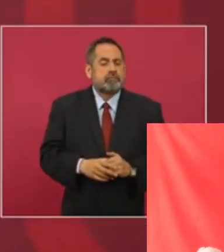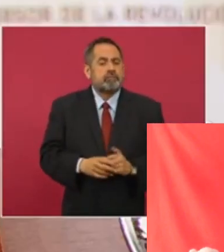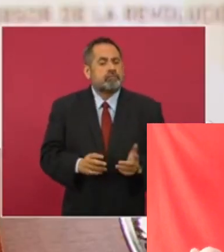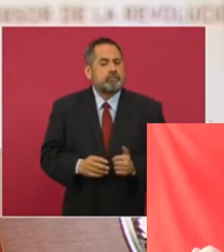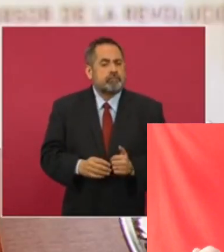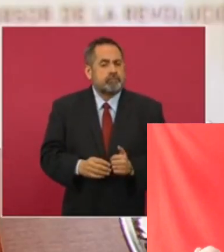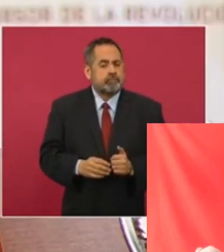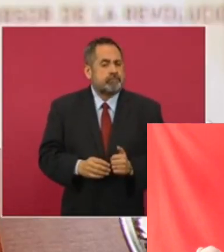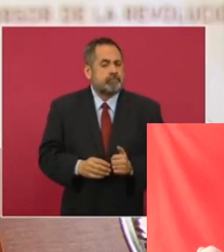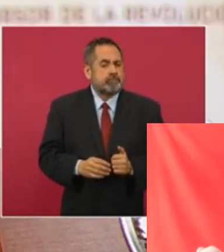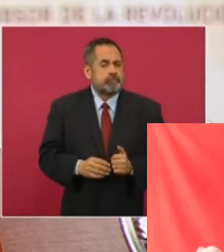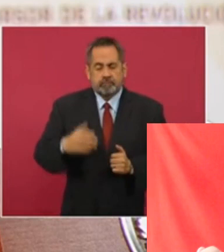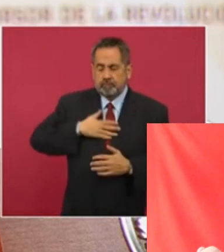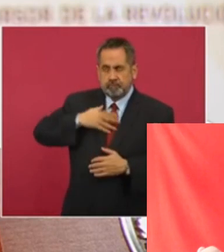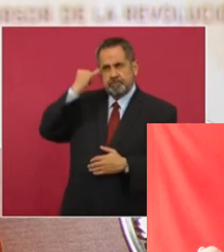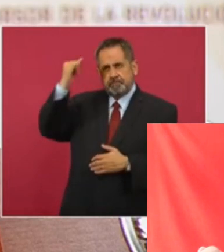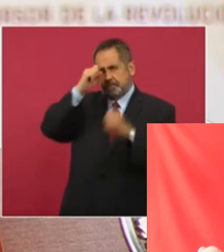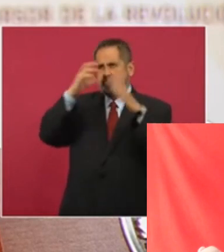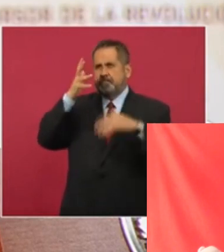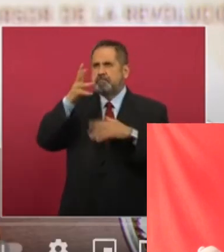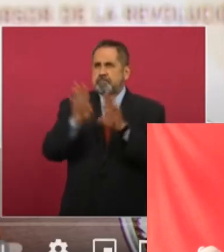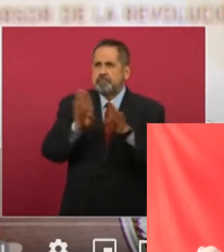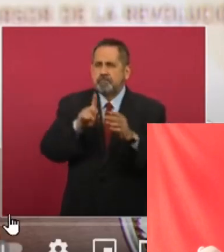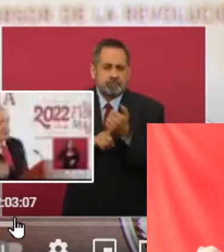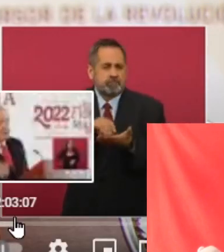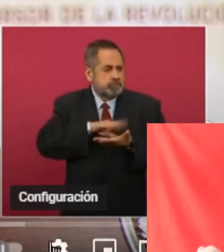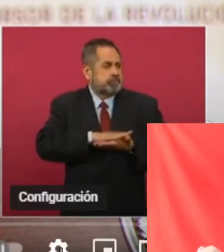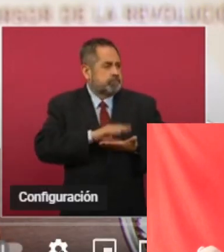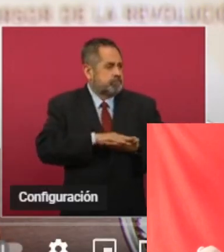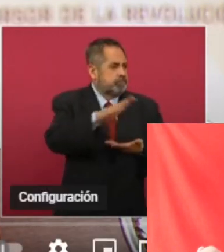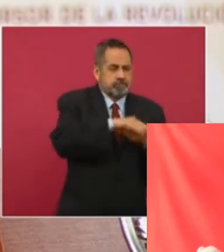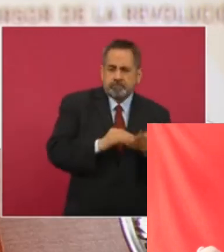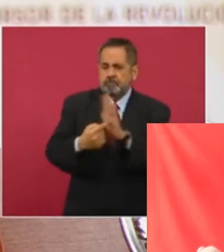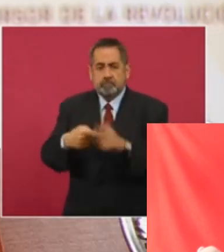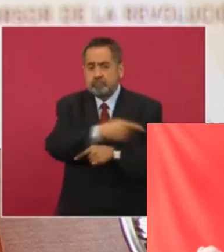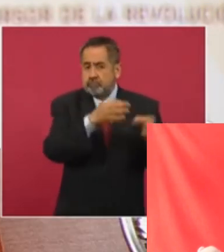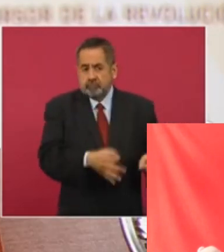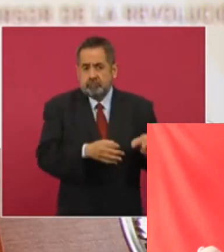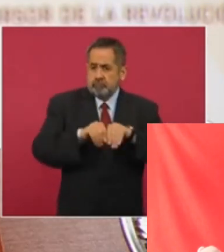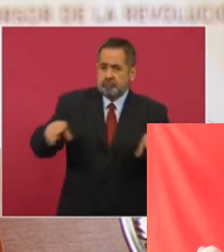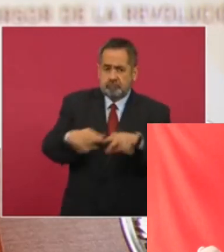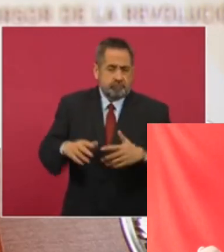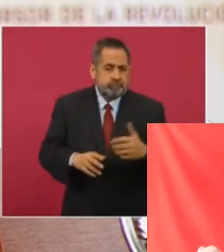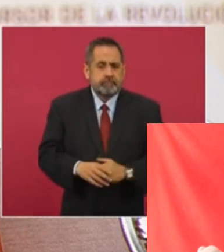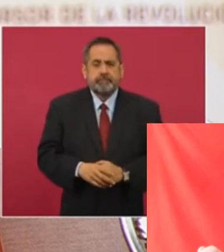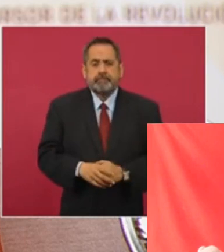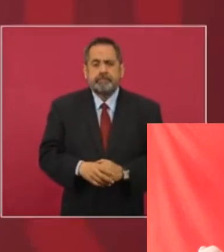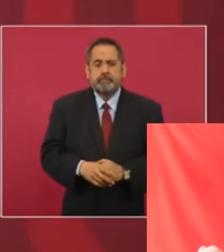nuestra visión, los datos que tenemos, que son datos oficiales,